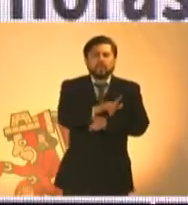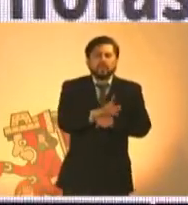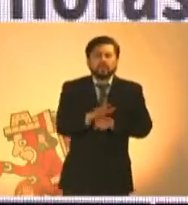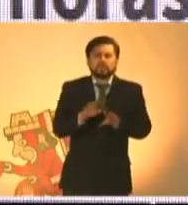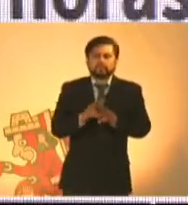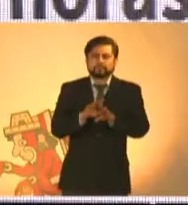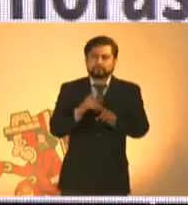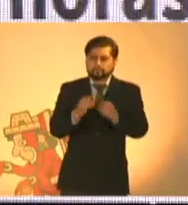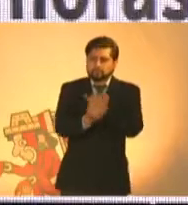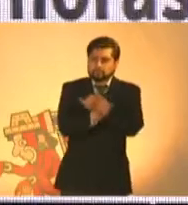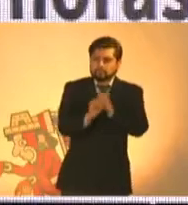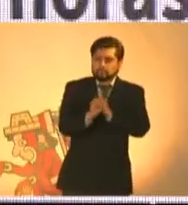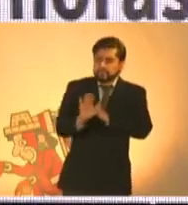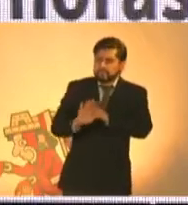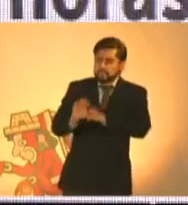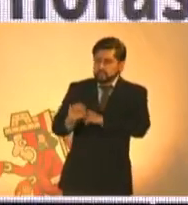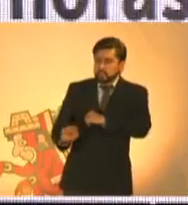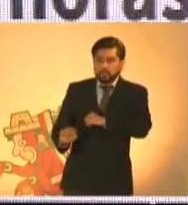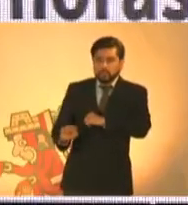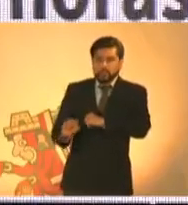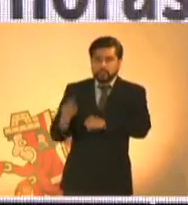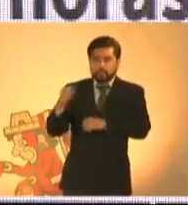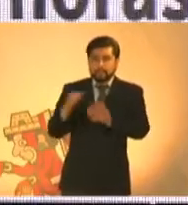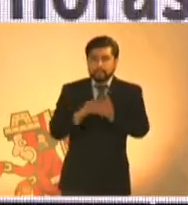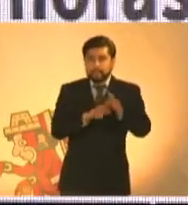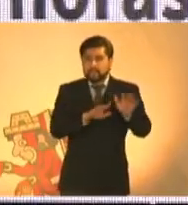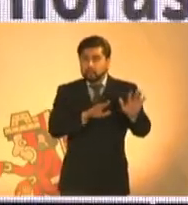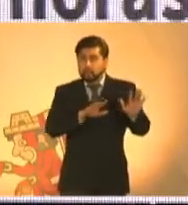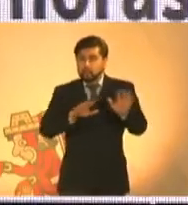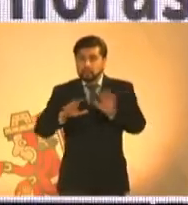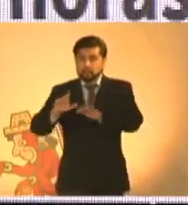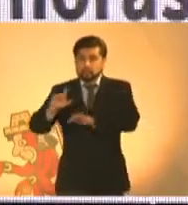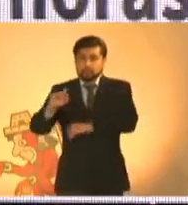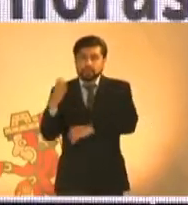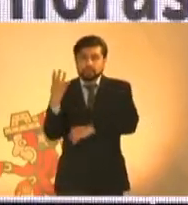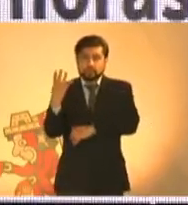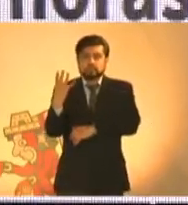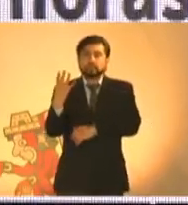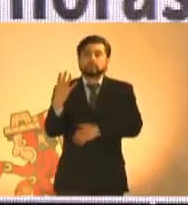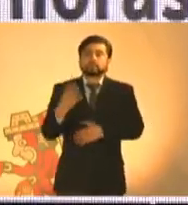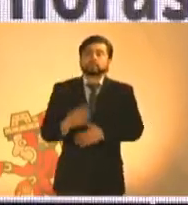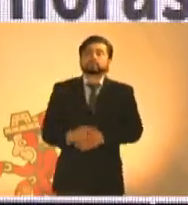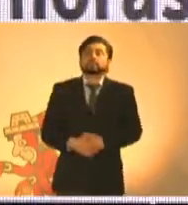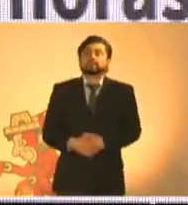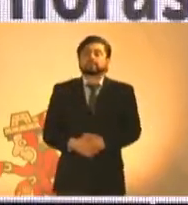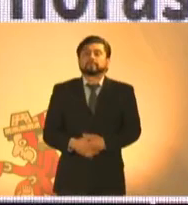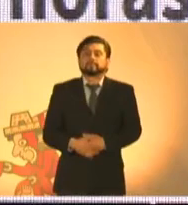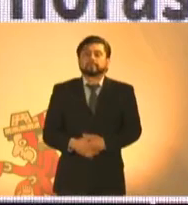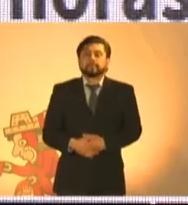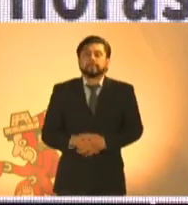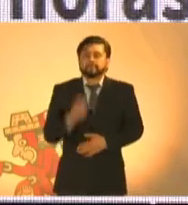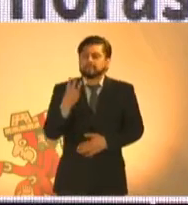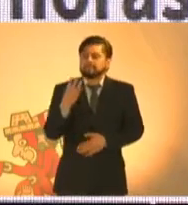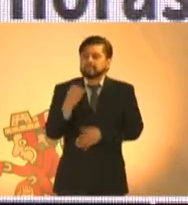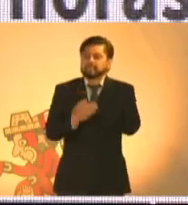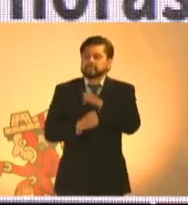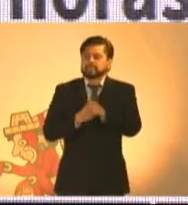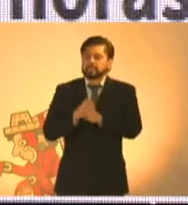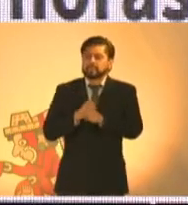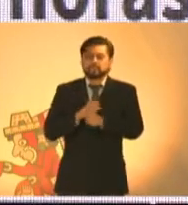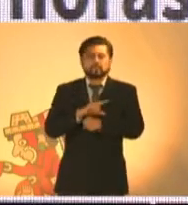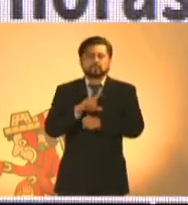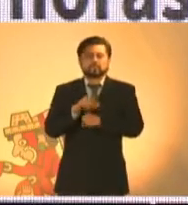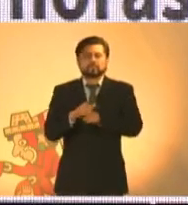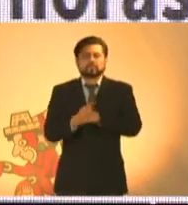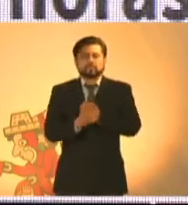en el sur de américa 1824 tres años después del fin de la